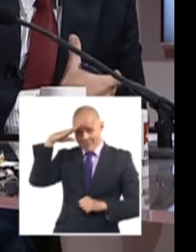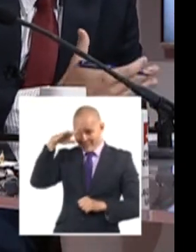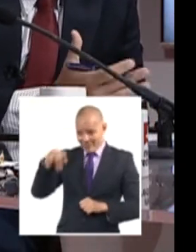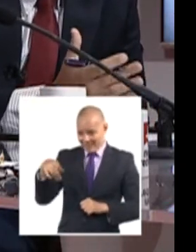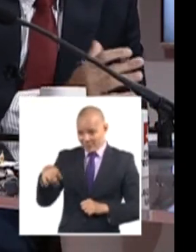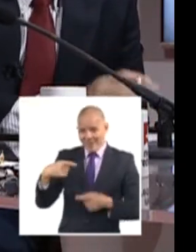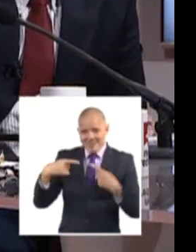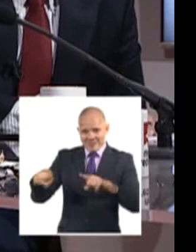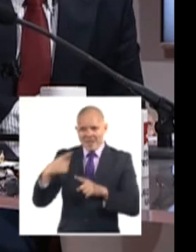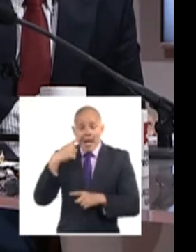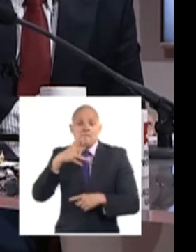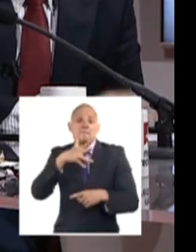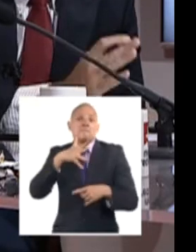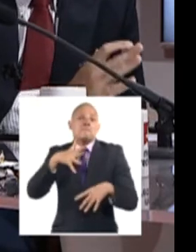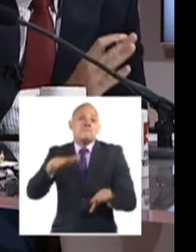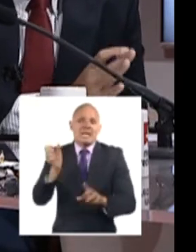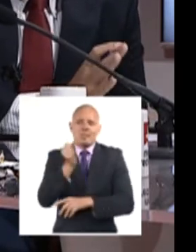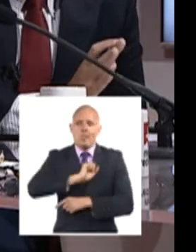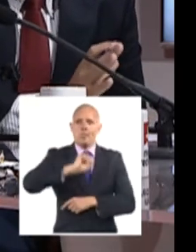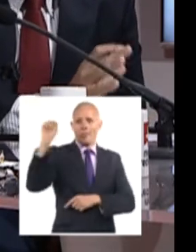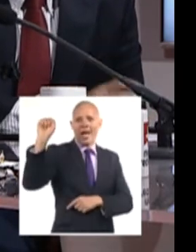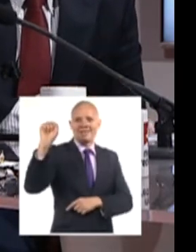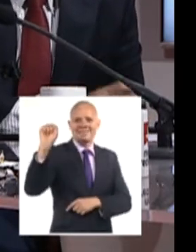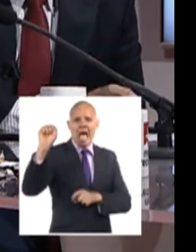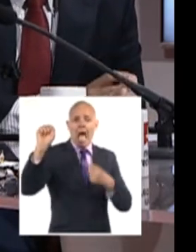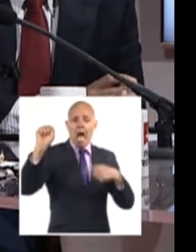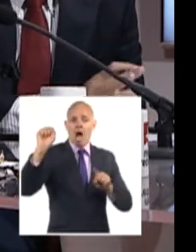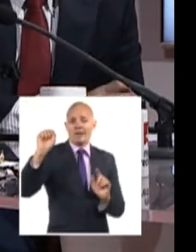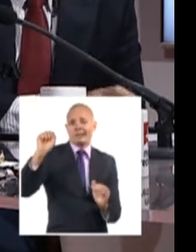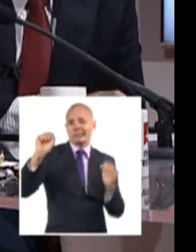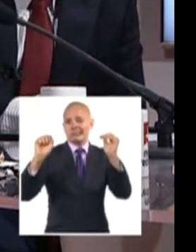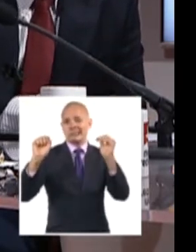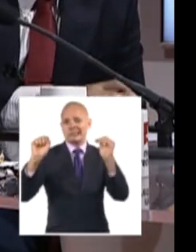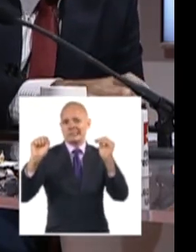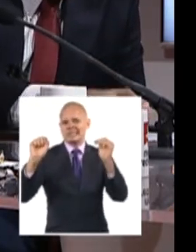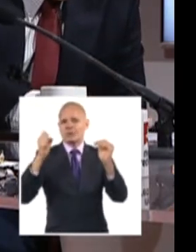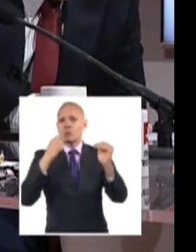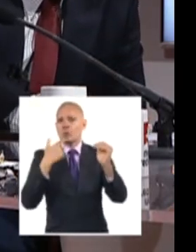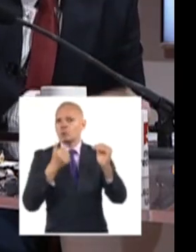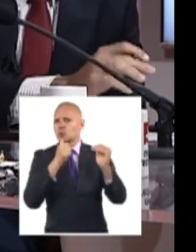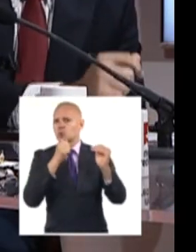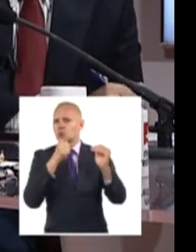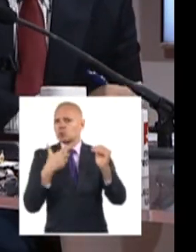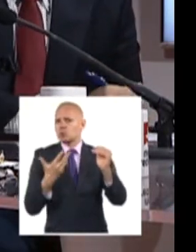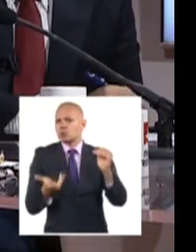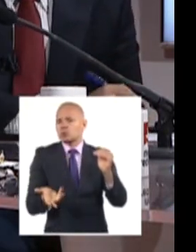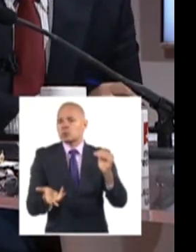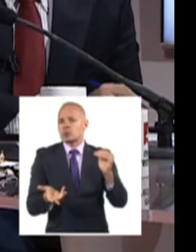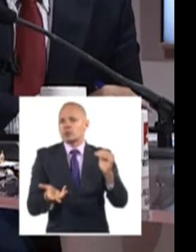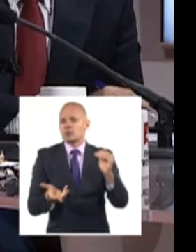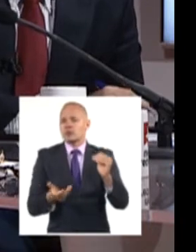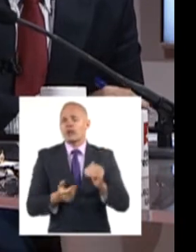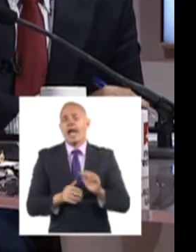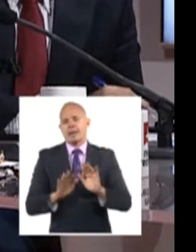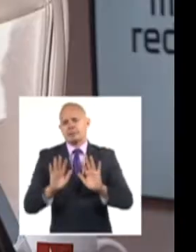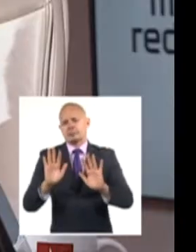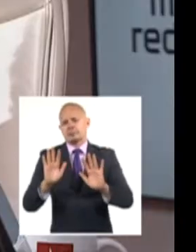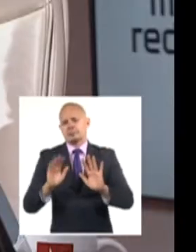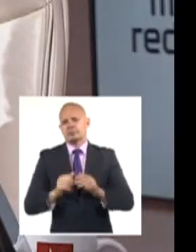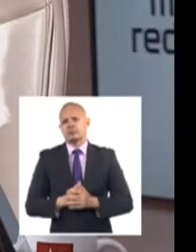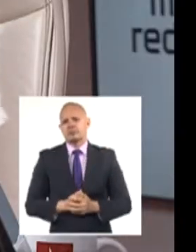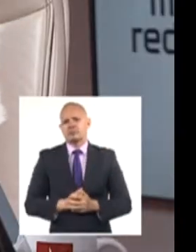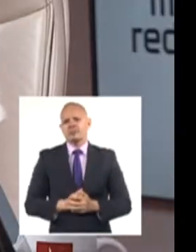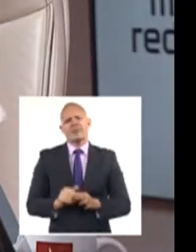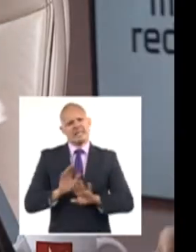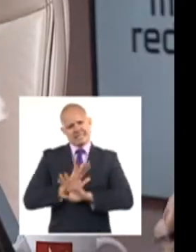todos los analistas coinciden o coincidían antes de la primera vuelta de que era lo más probable yo para el próximo presidente la campaña de